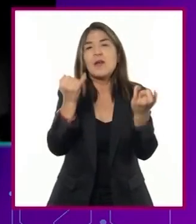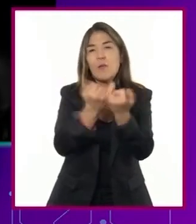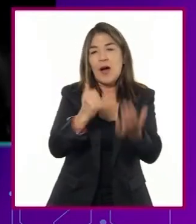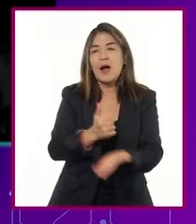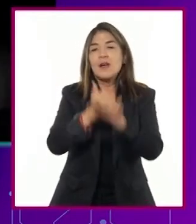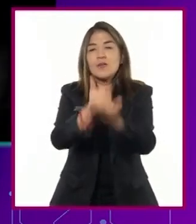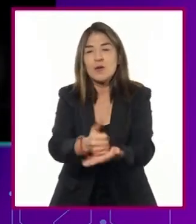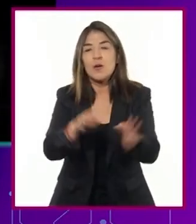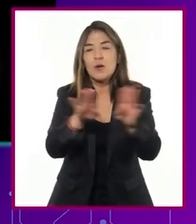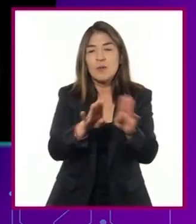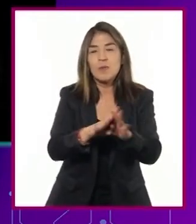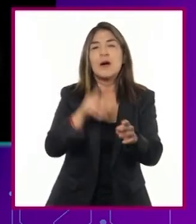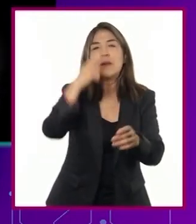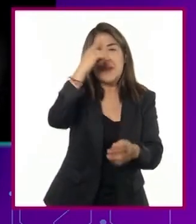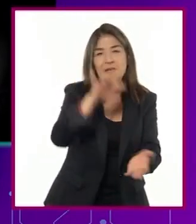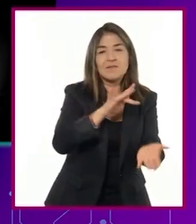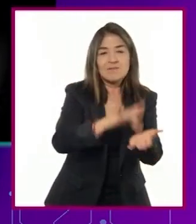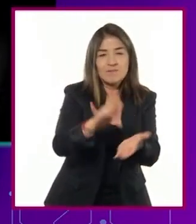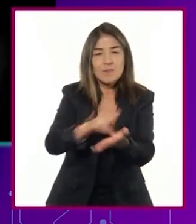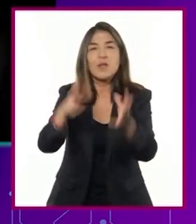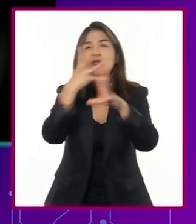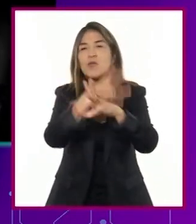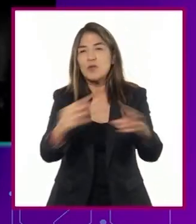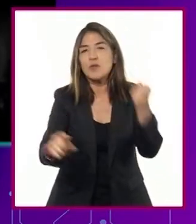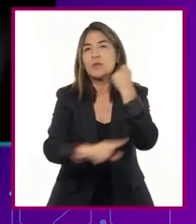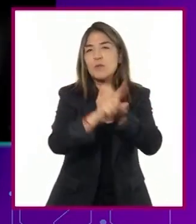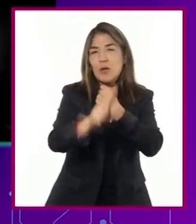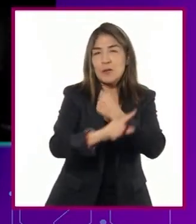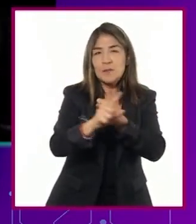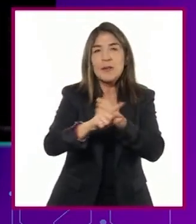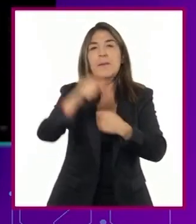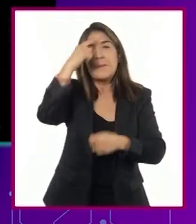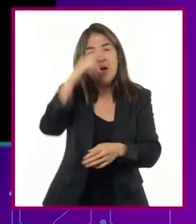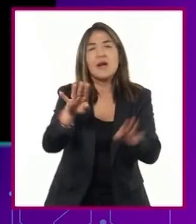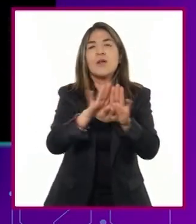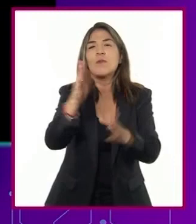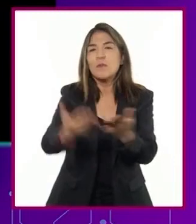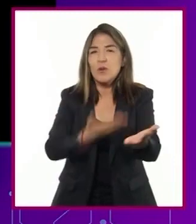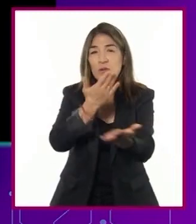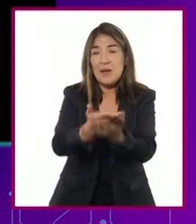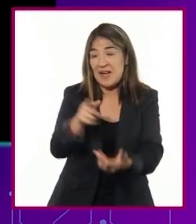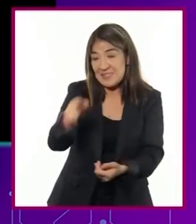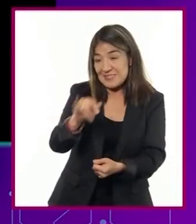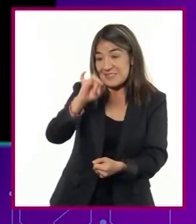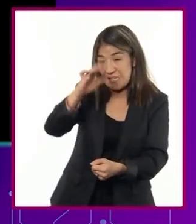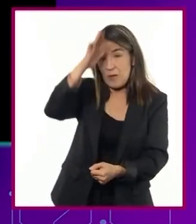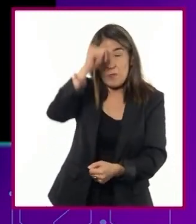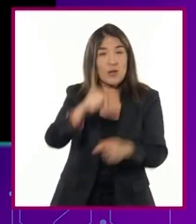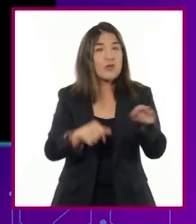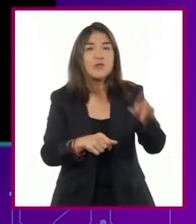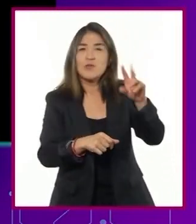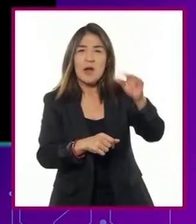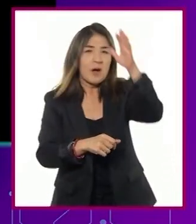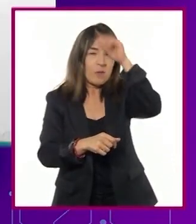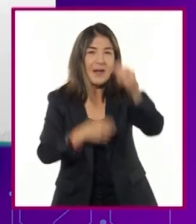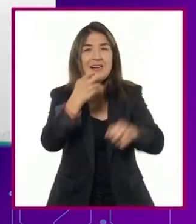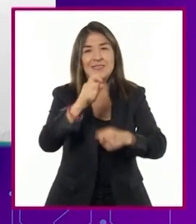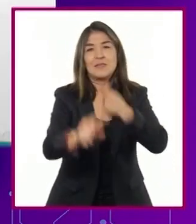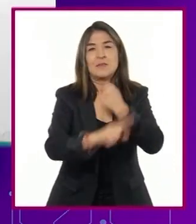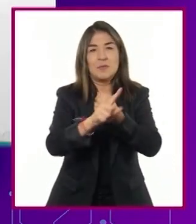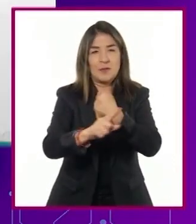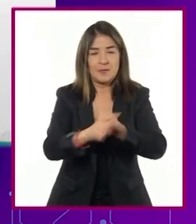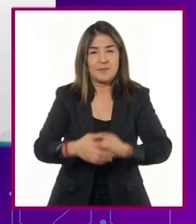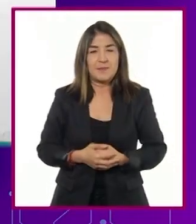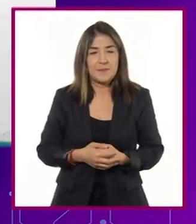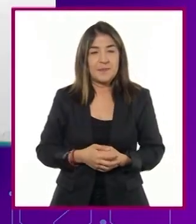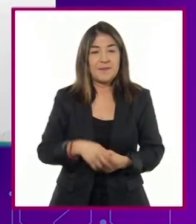intervenciones son determinantes, al imponer soluciones con las que estén o no de acuerdo los involucrados en el conflicto. De